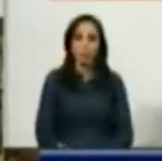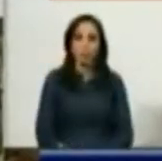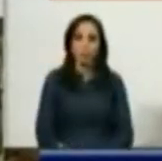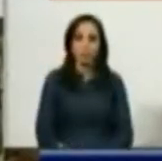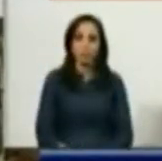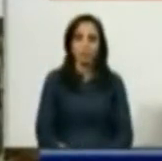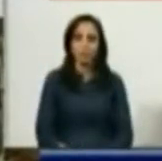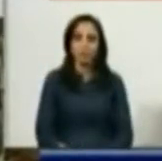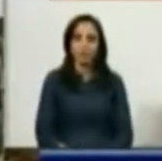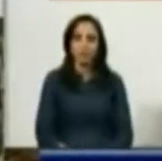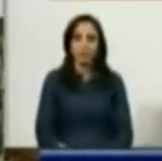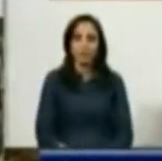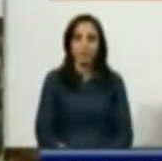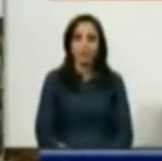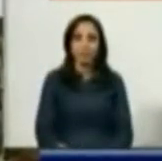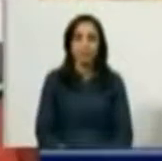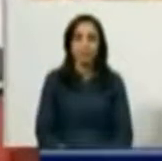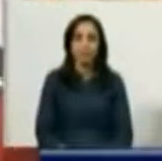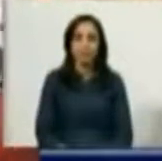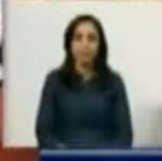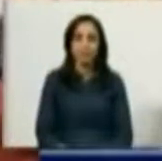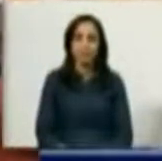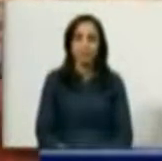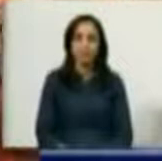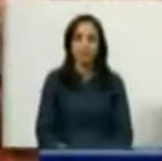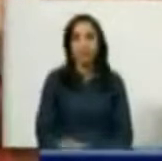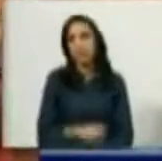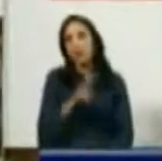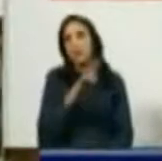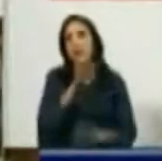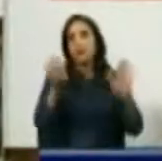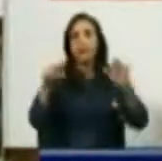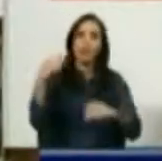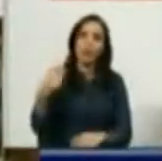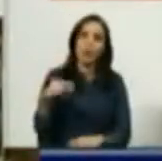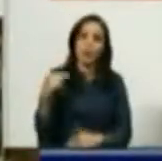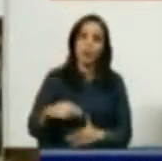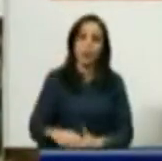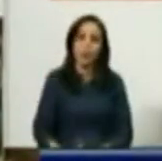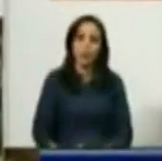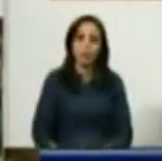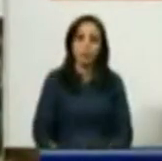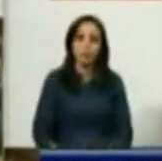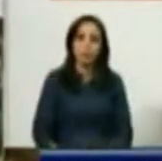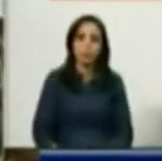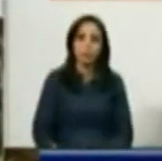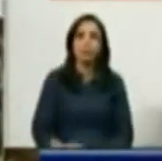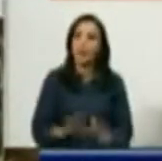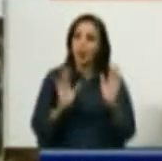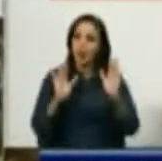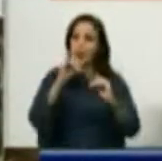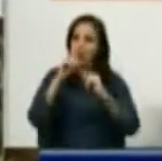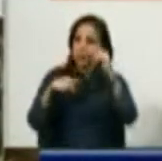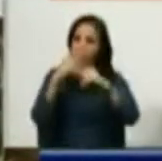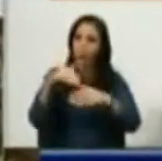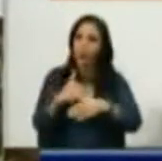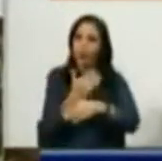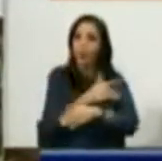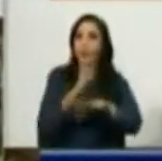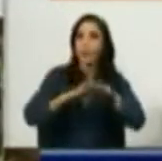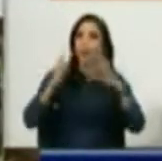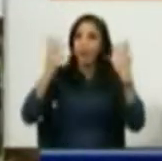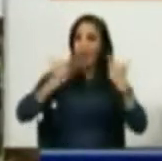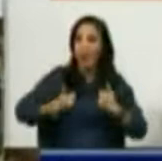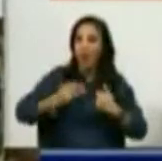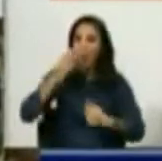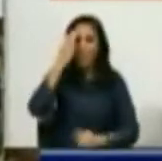para acá de los tiburones 29 de noviembre Más tarde seguimos hablando de la guaira porque los caraquistas y